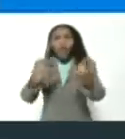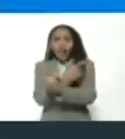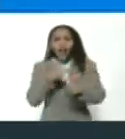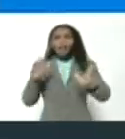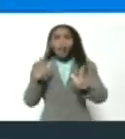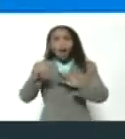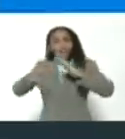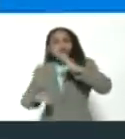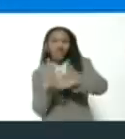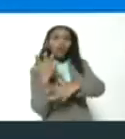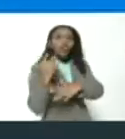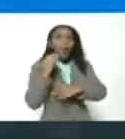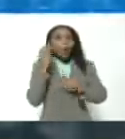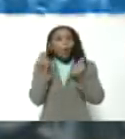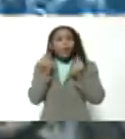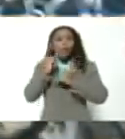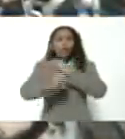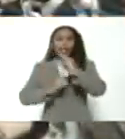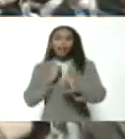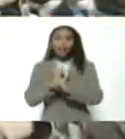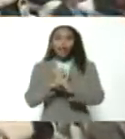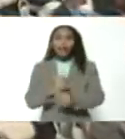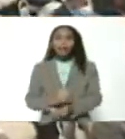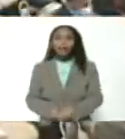el Fondo Monetario Internacional.